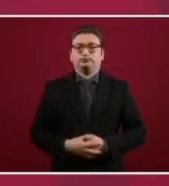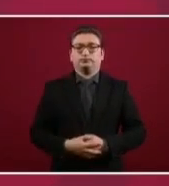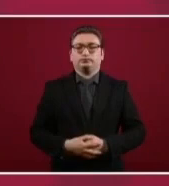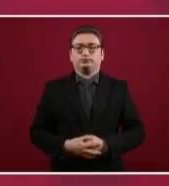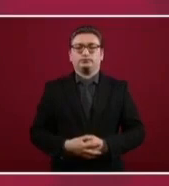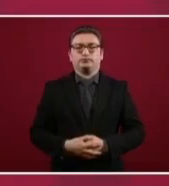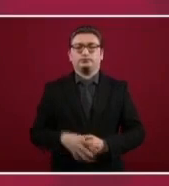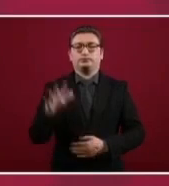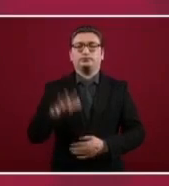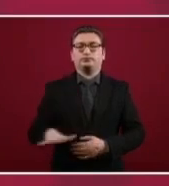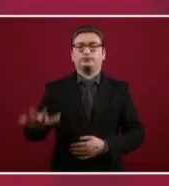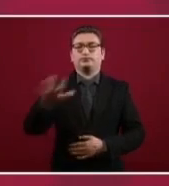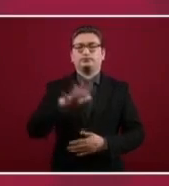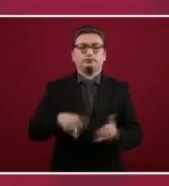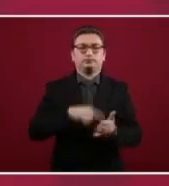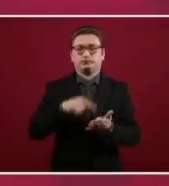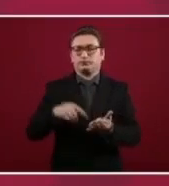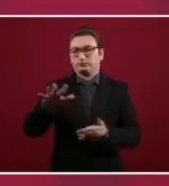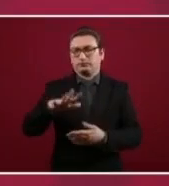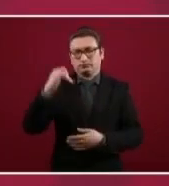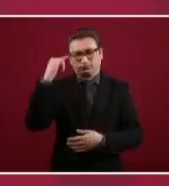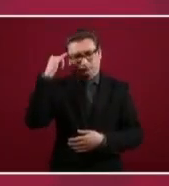a la zona indígena